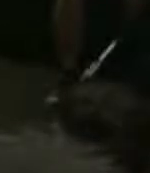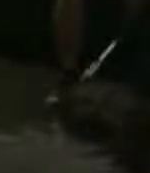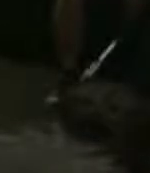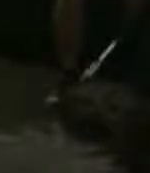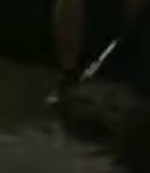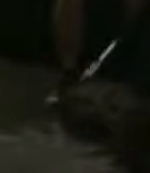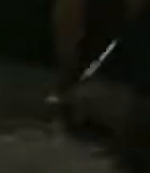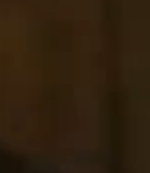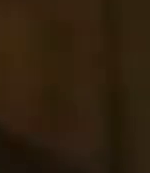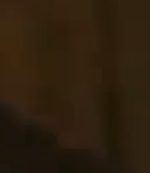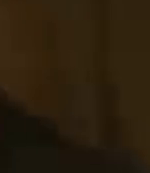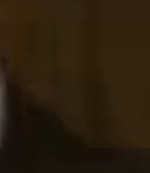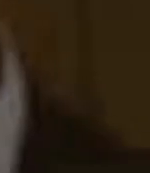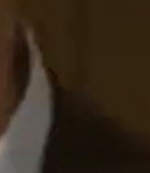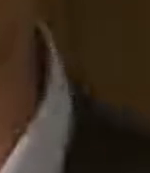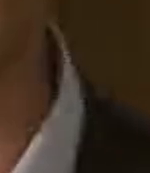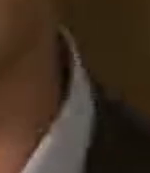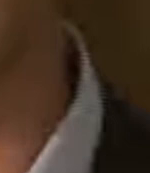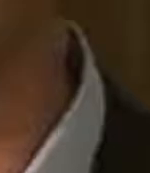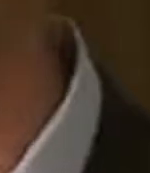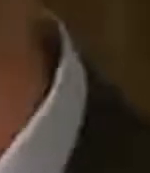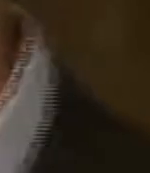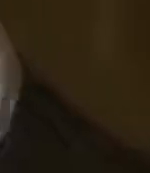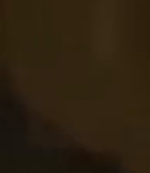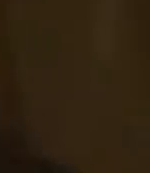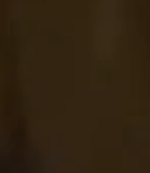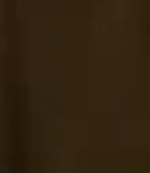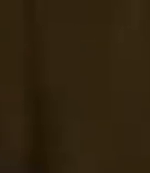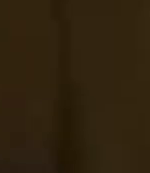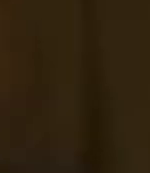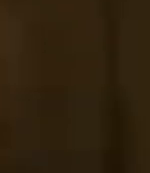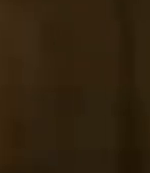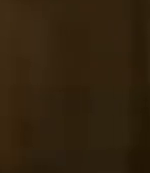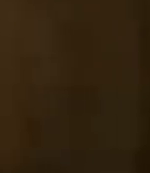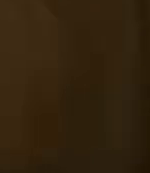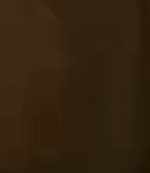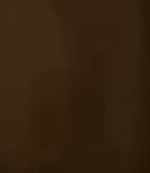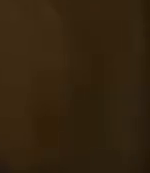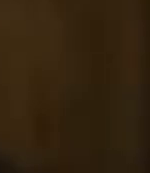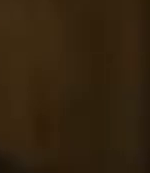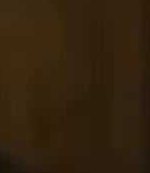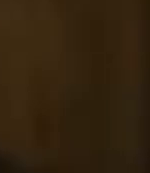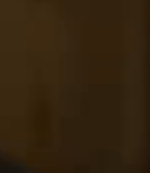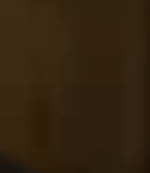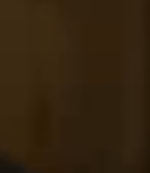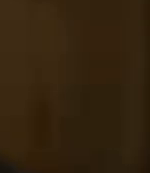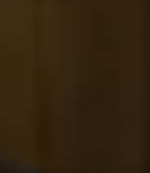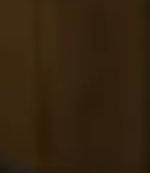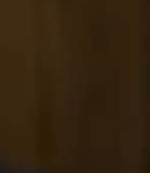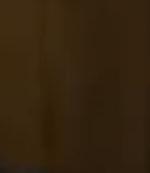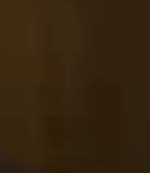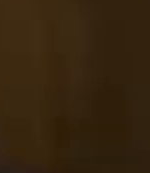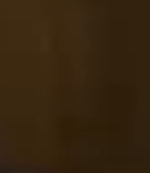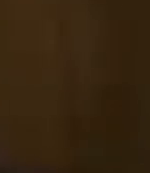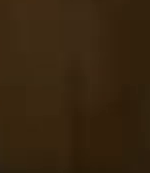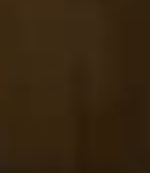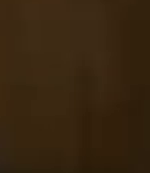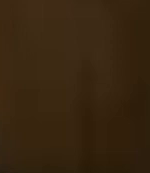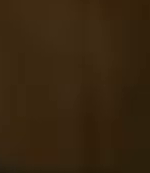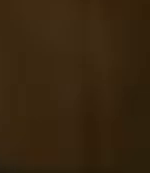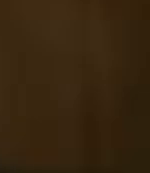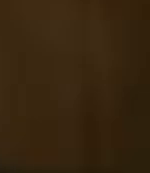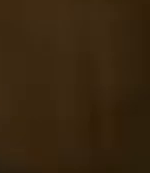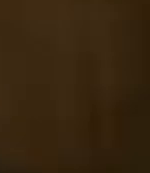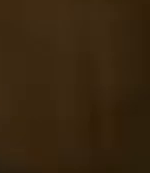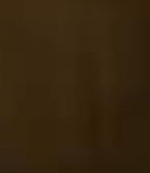campo las fueron el frío en el pan césar yo como existente de escalando en el canal mecánico